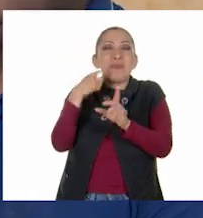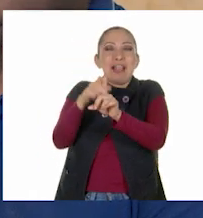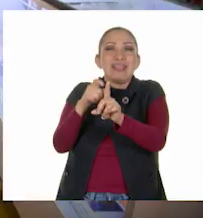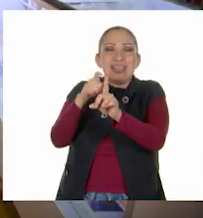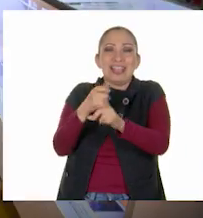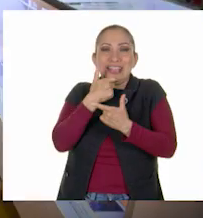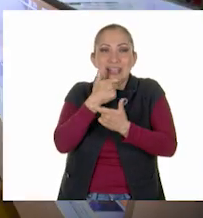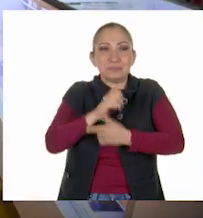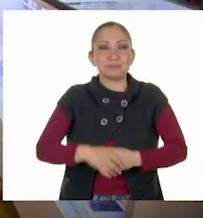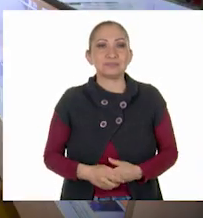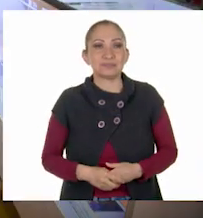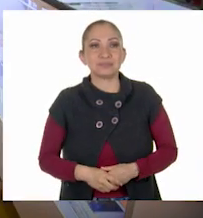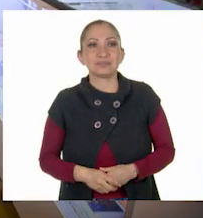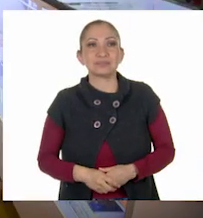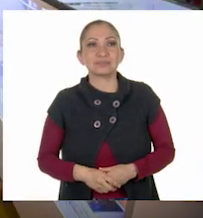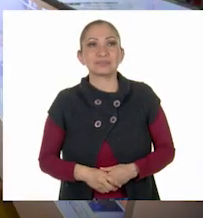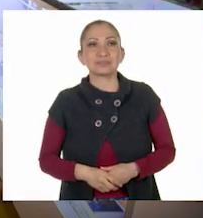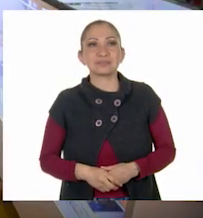burlaban de ellos.